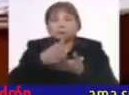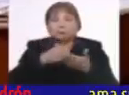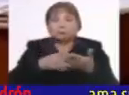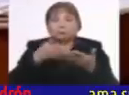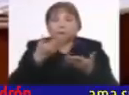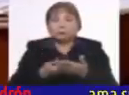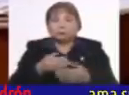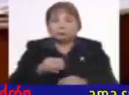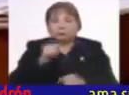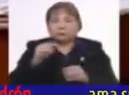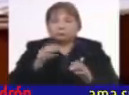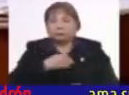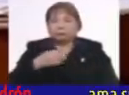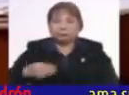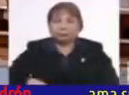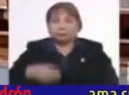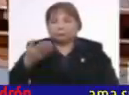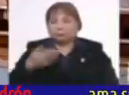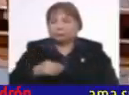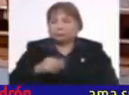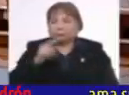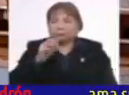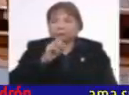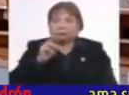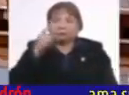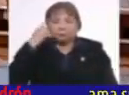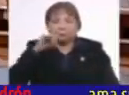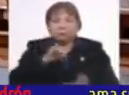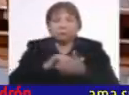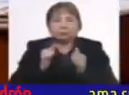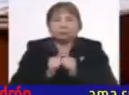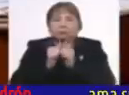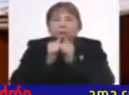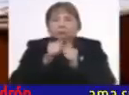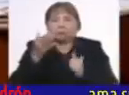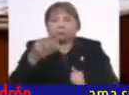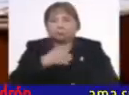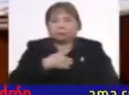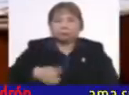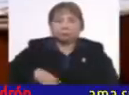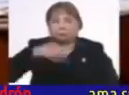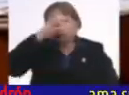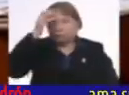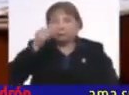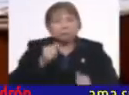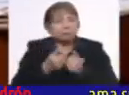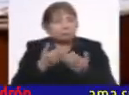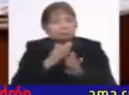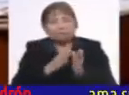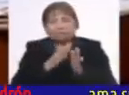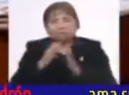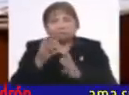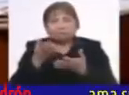de el gabinete del señor torres para que acompañase en el castillo en todo este proceso y